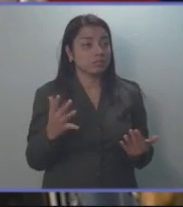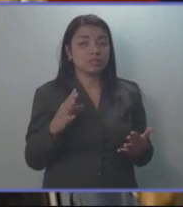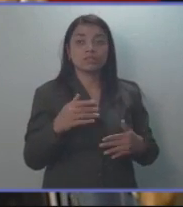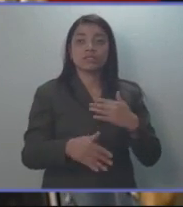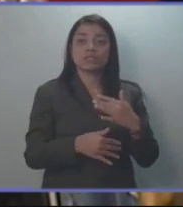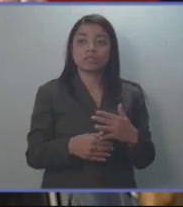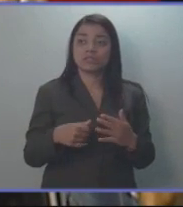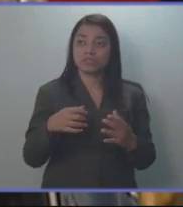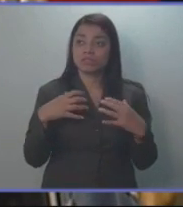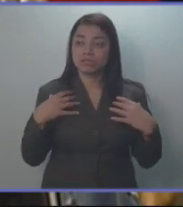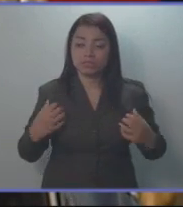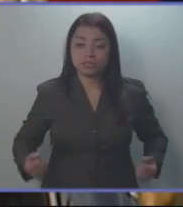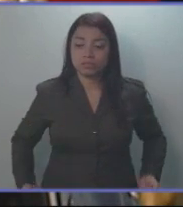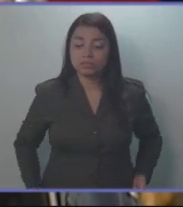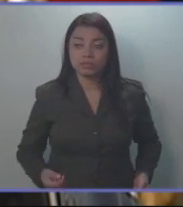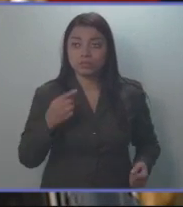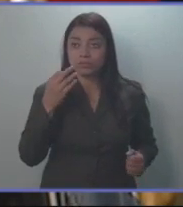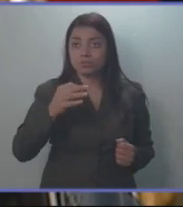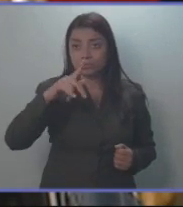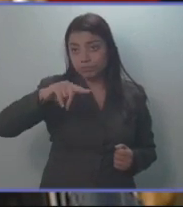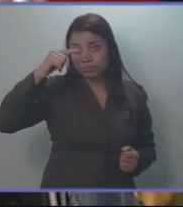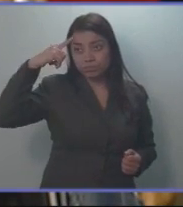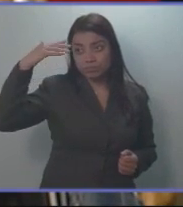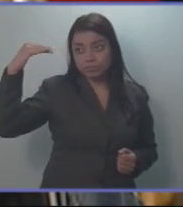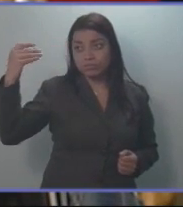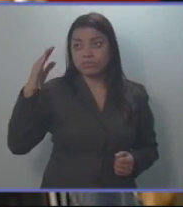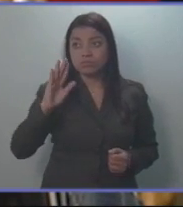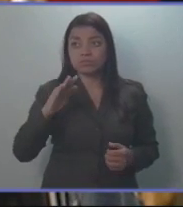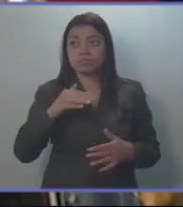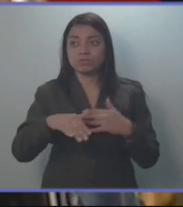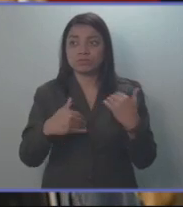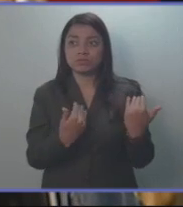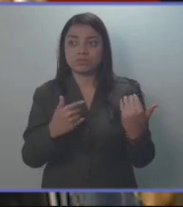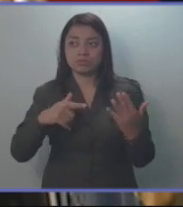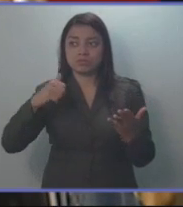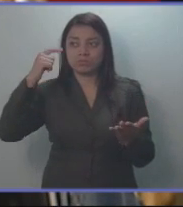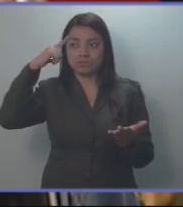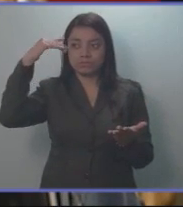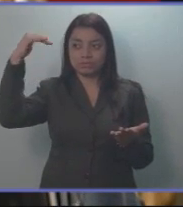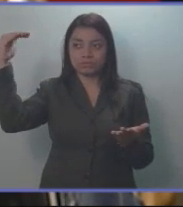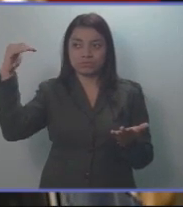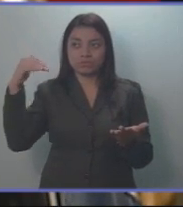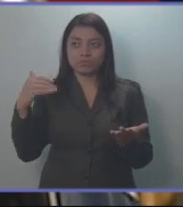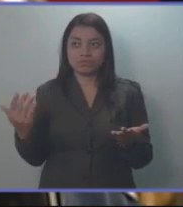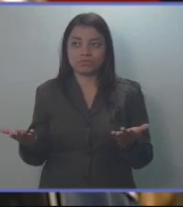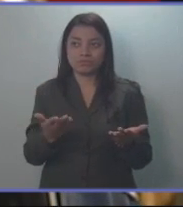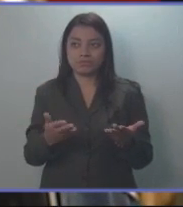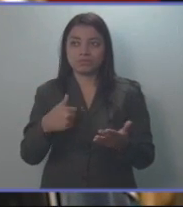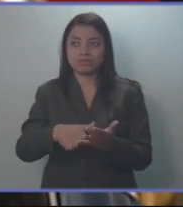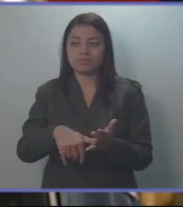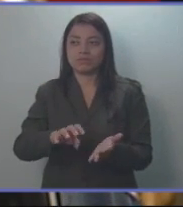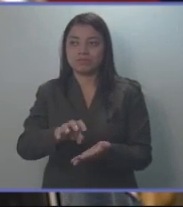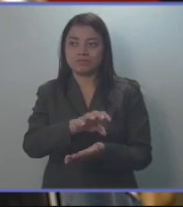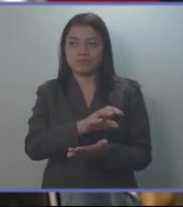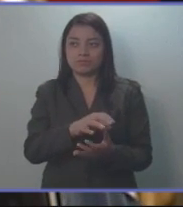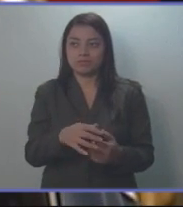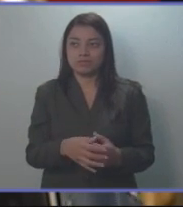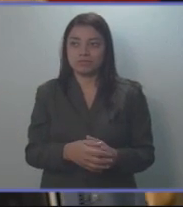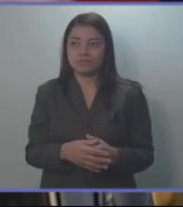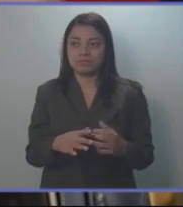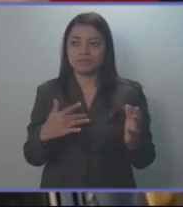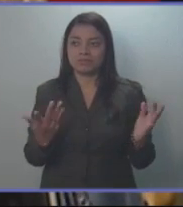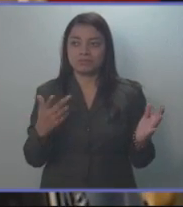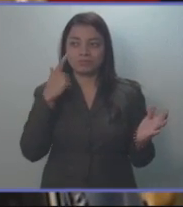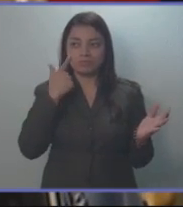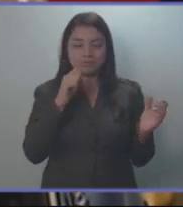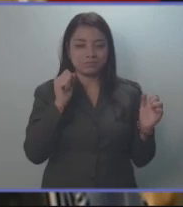las gobernaciones políticas a sus activistas políticos y a las alcaldías que